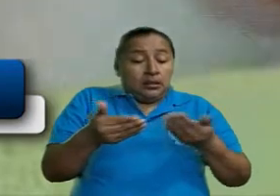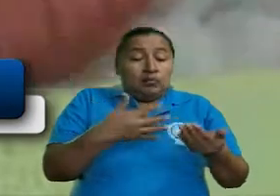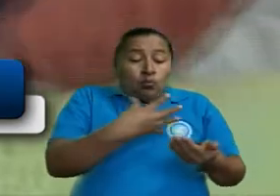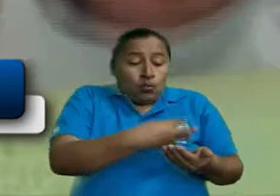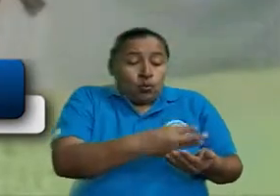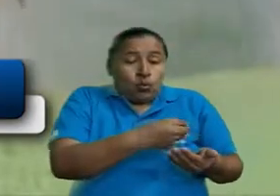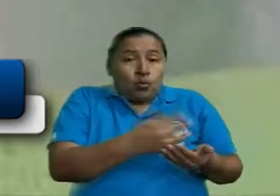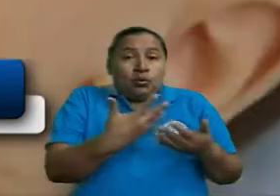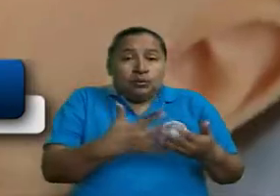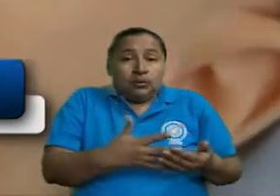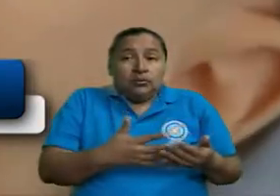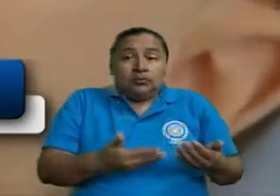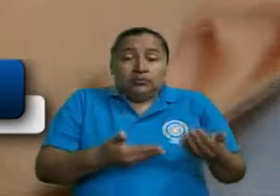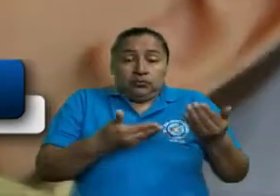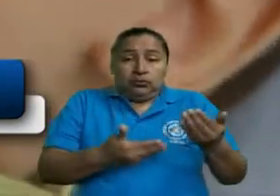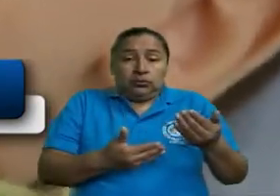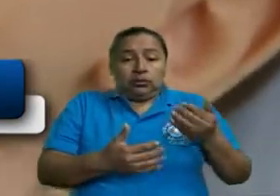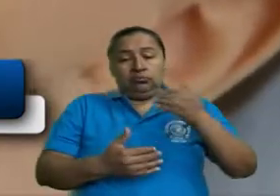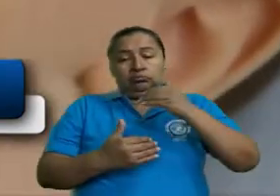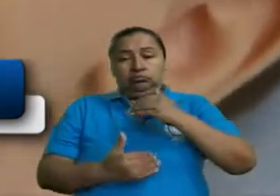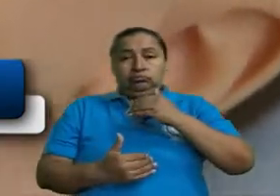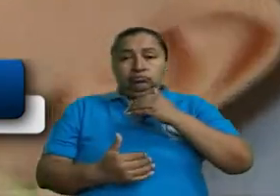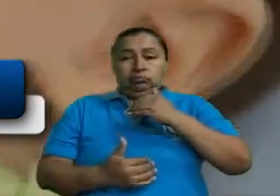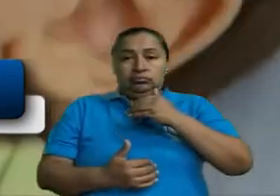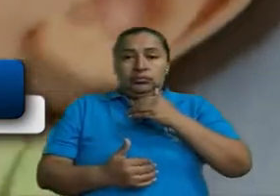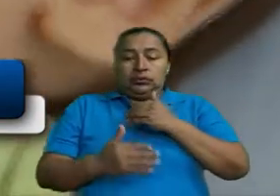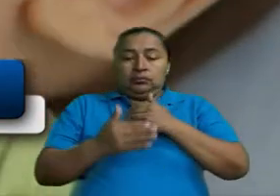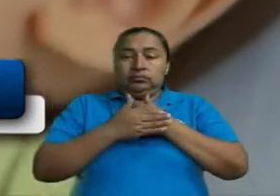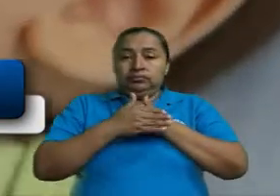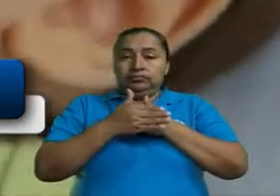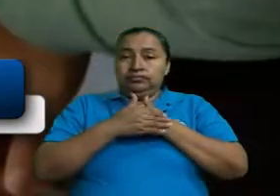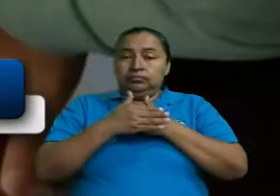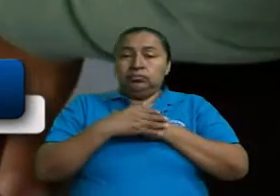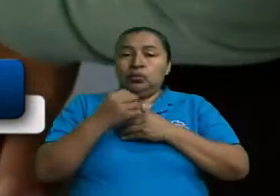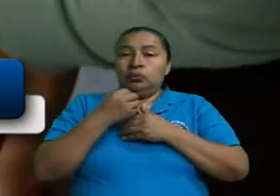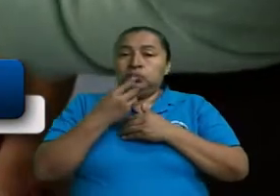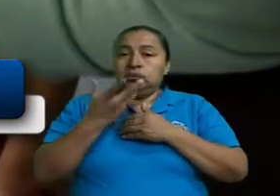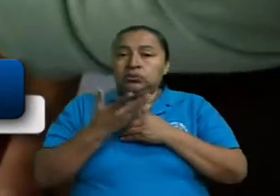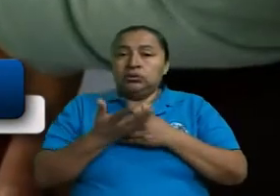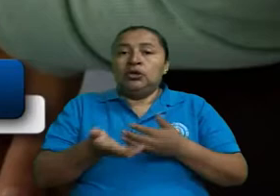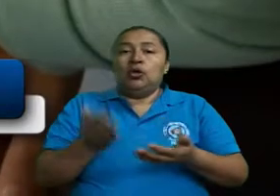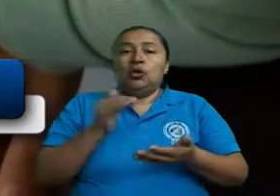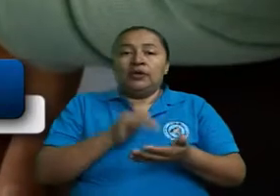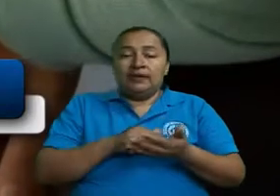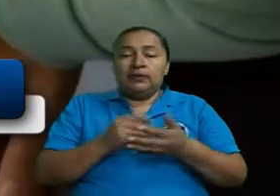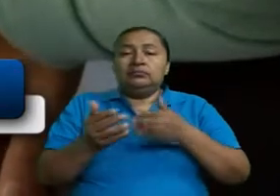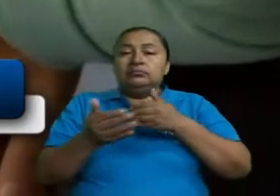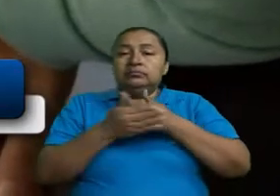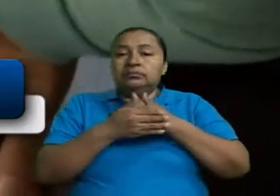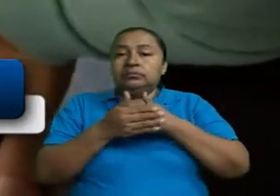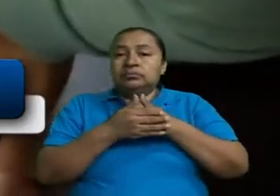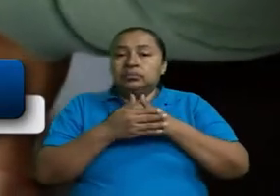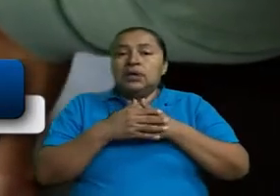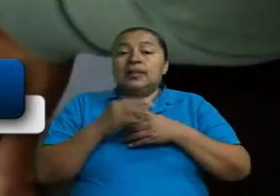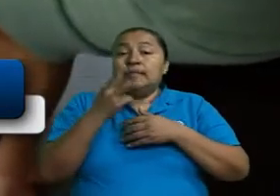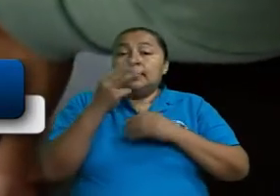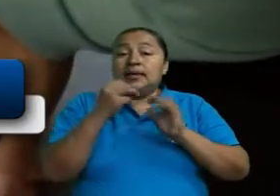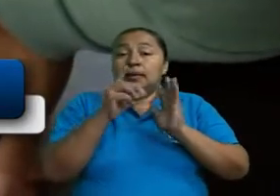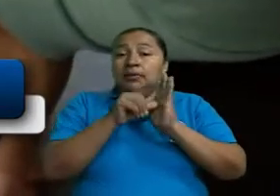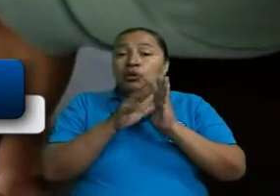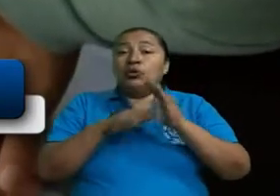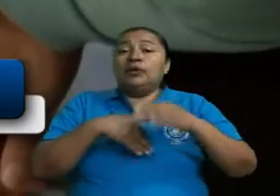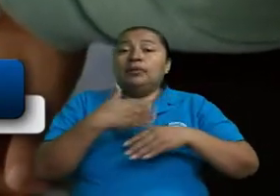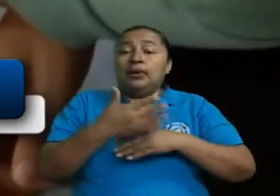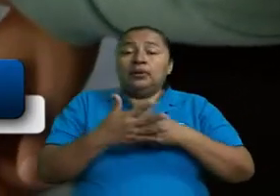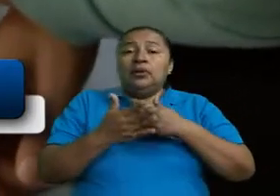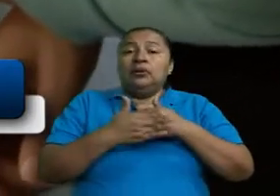se debe mantener en una posición vertical, sacar los gases y volverlo a repetir por lo menos a los 30 minutos. De esa